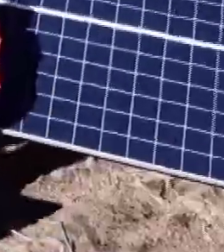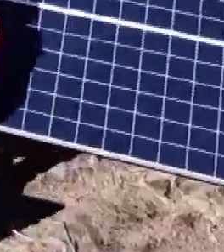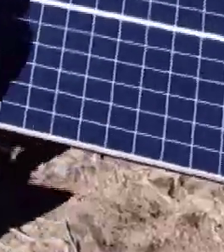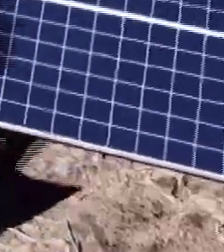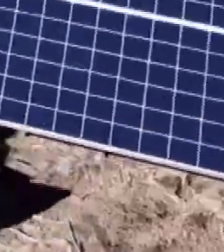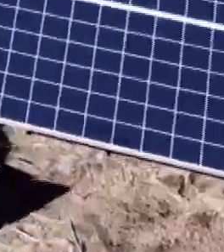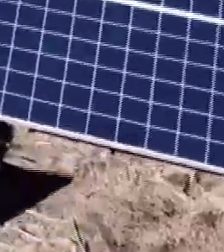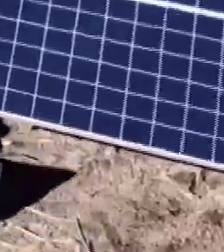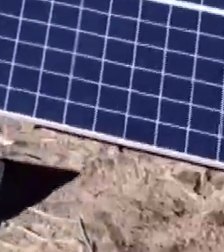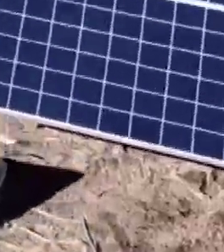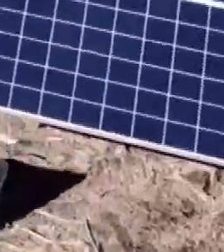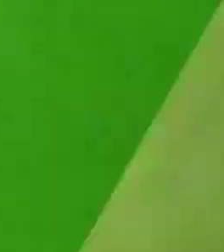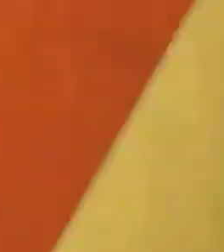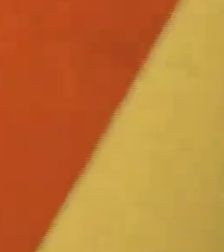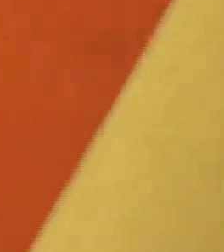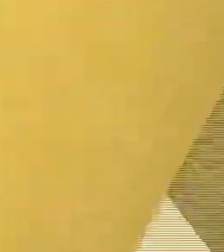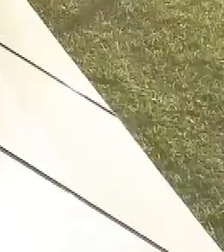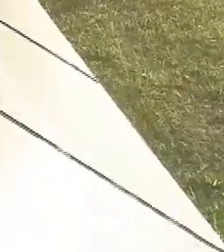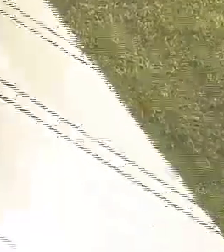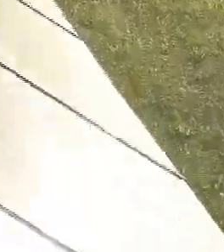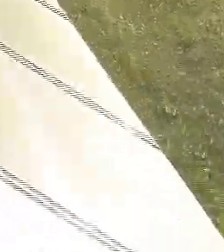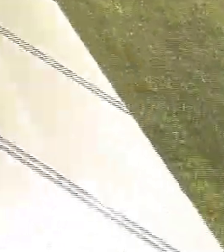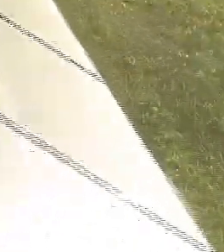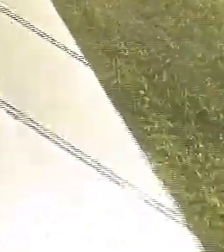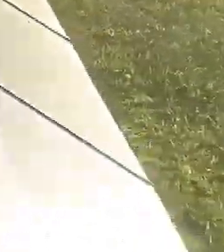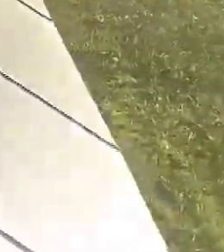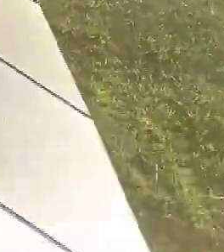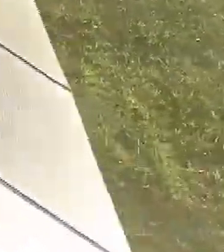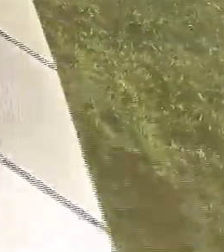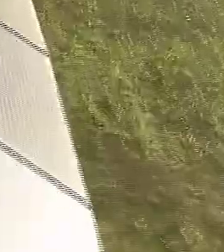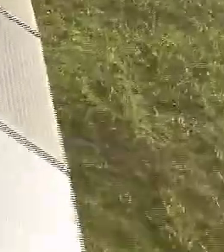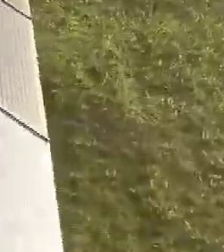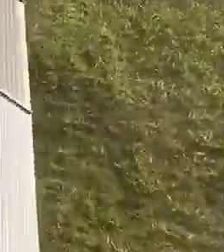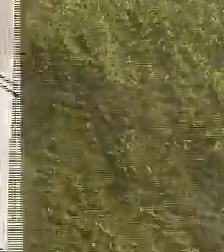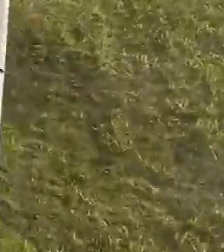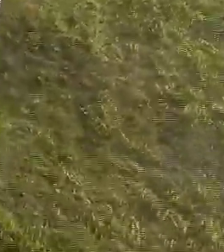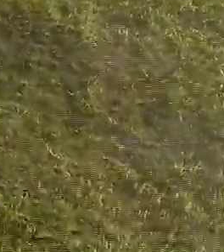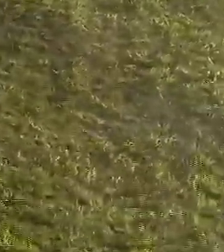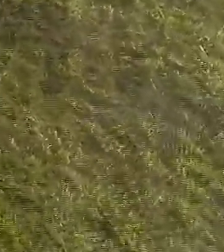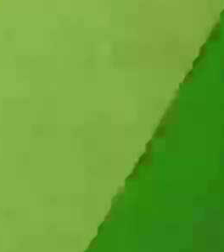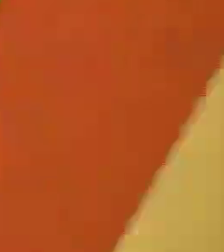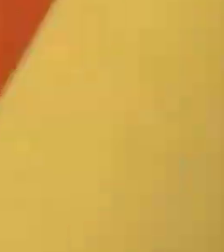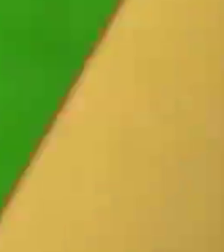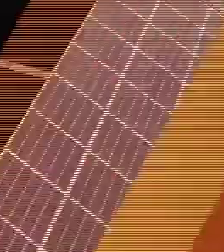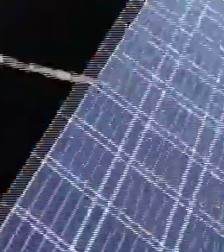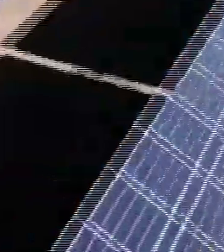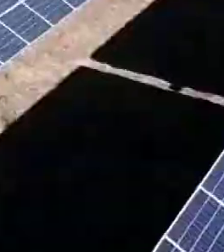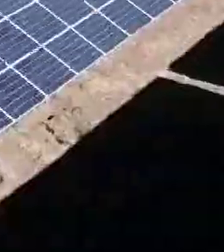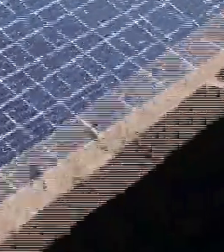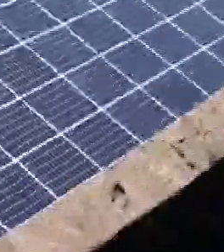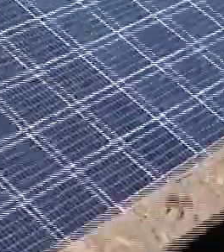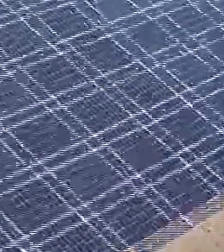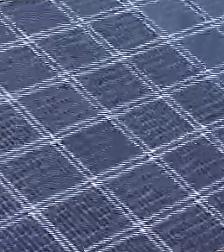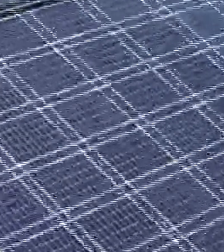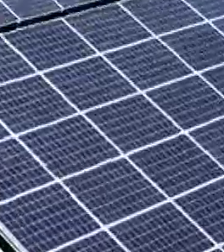su completa solución en energías renovables para pymes. Proyección, instalación y mantenimiento de parques fotovoltaicos